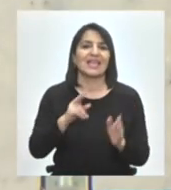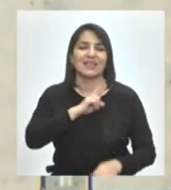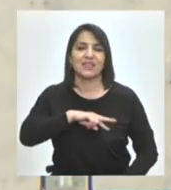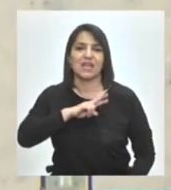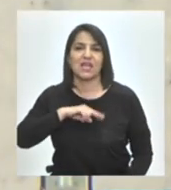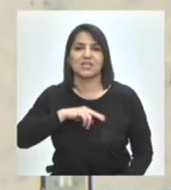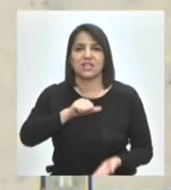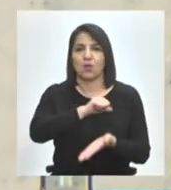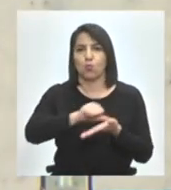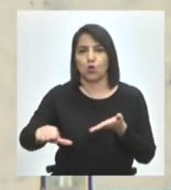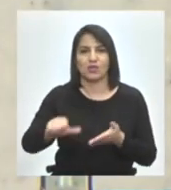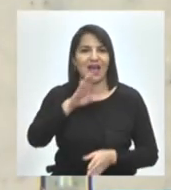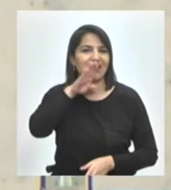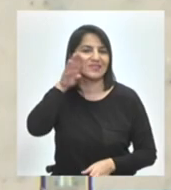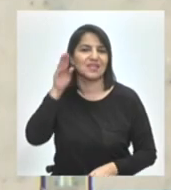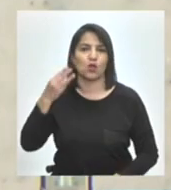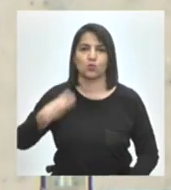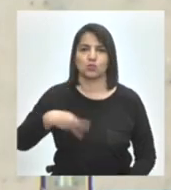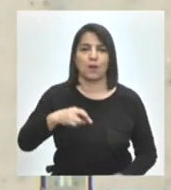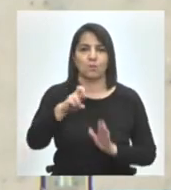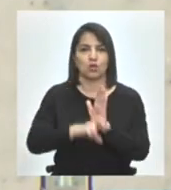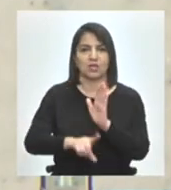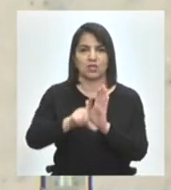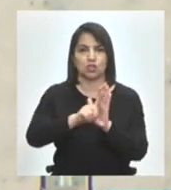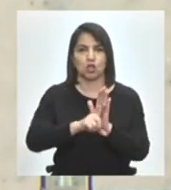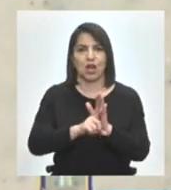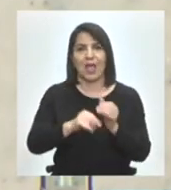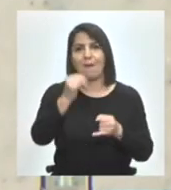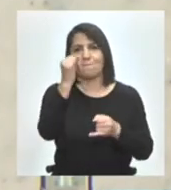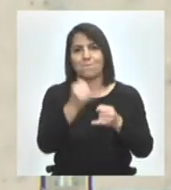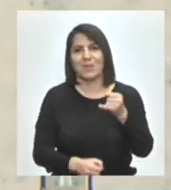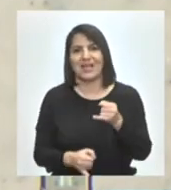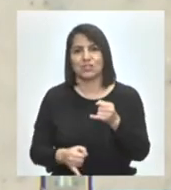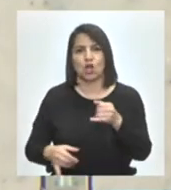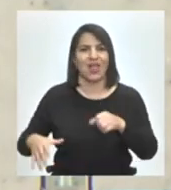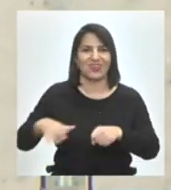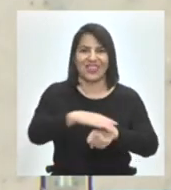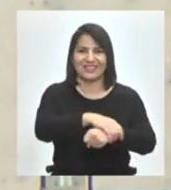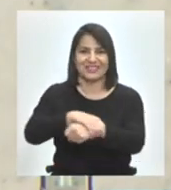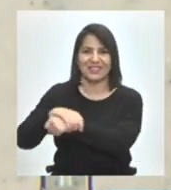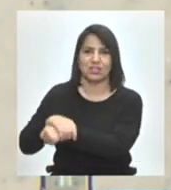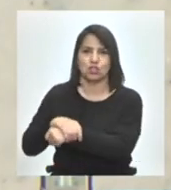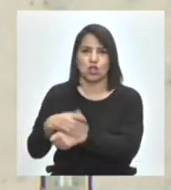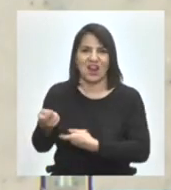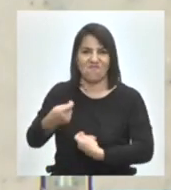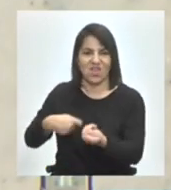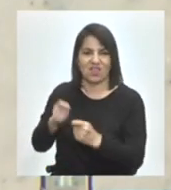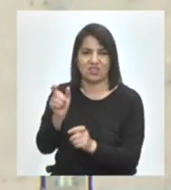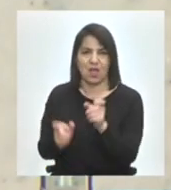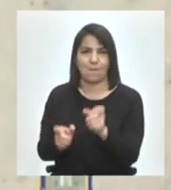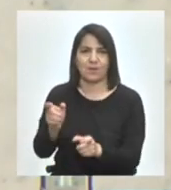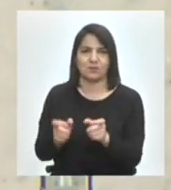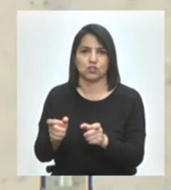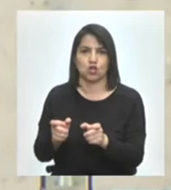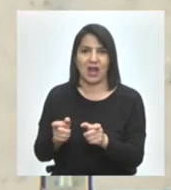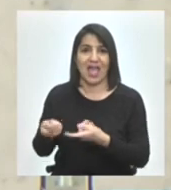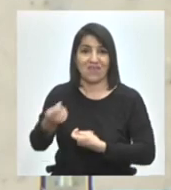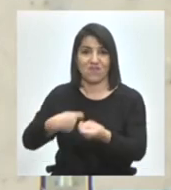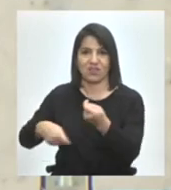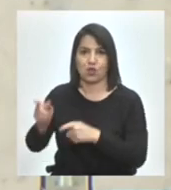proyecto que permite la ampliación del plazo de detención en los delitos de trata de personas y de tráfico de